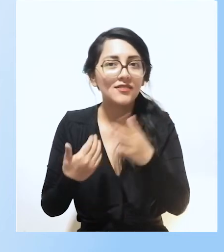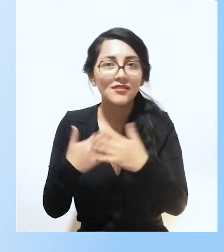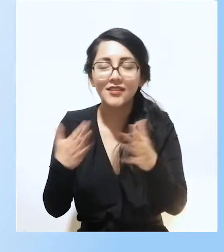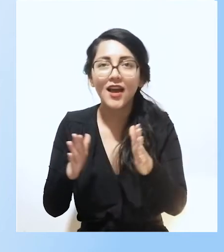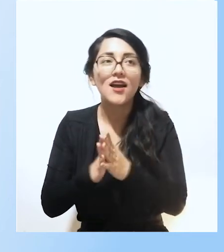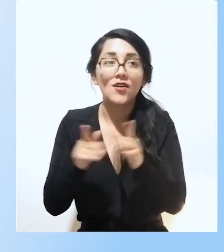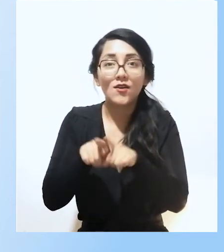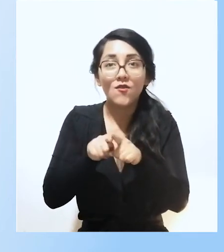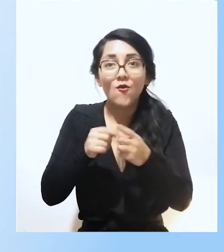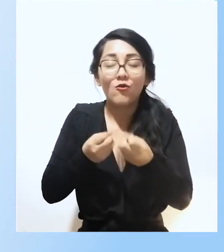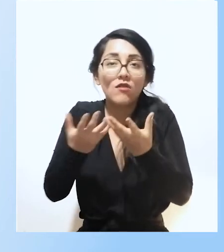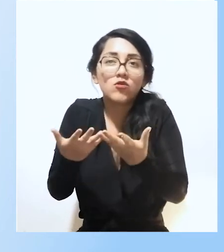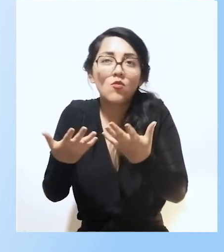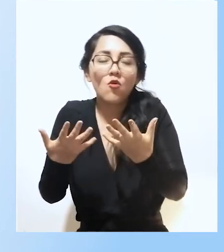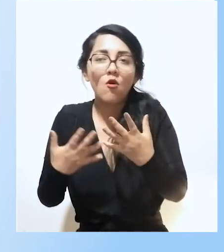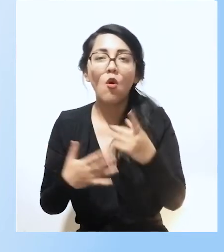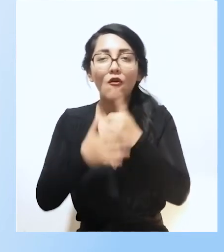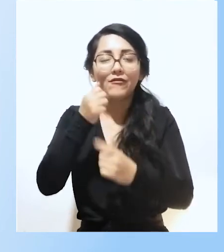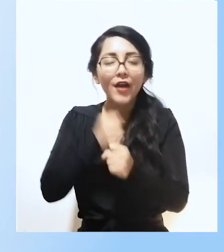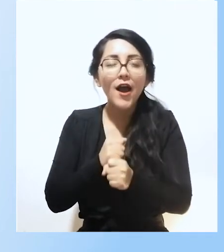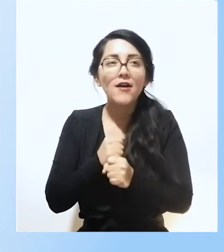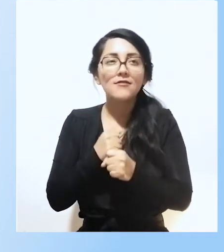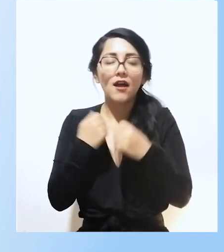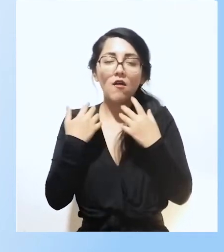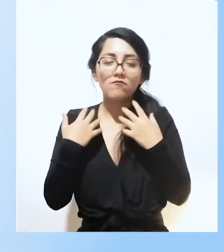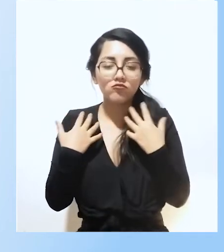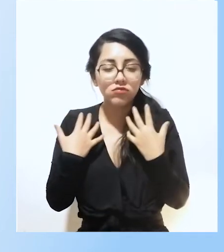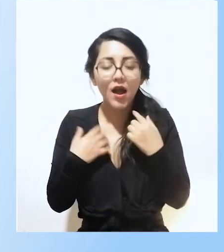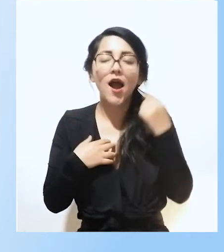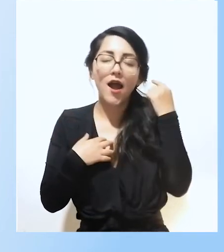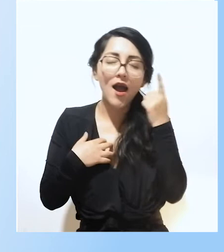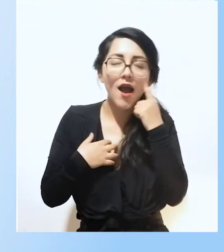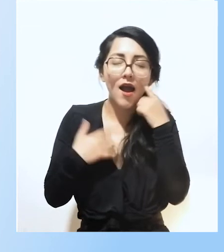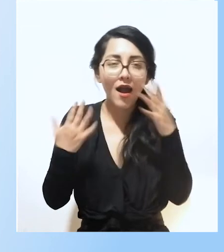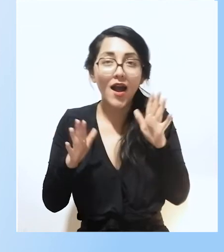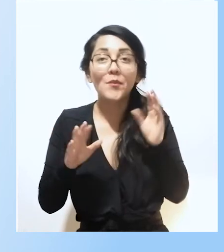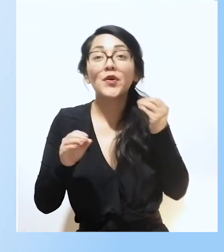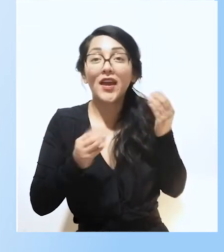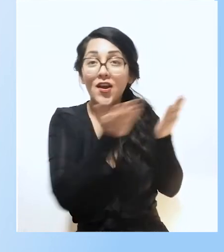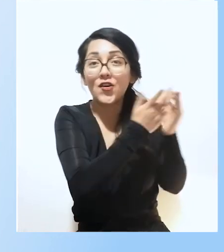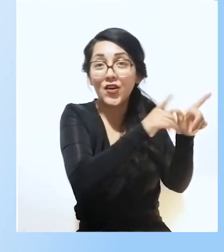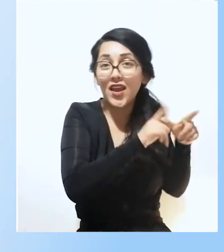proporciona por lo tanto seguridad y confianza. Hace que el alumno, que el niño